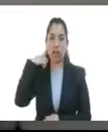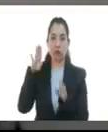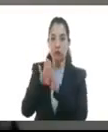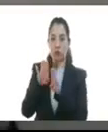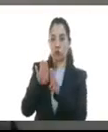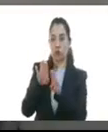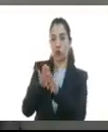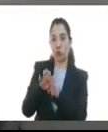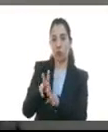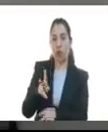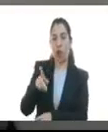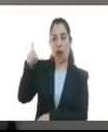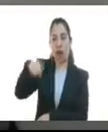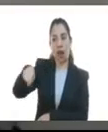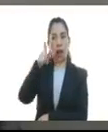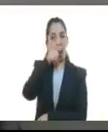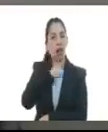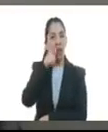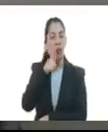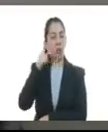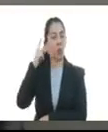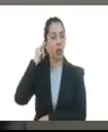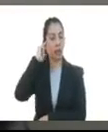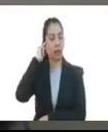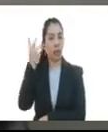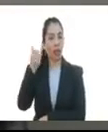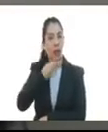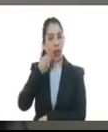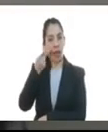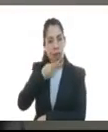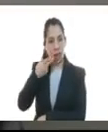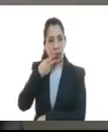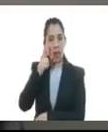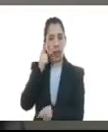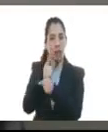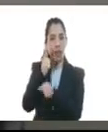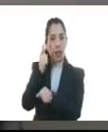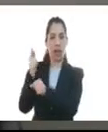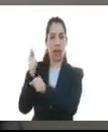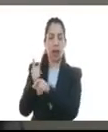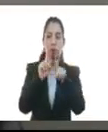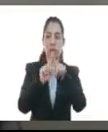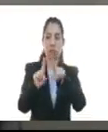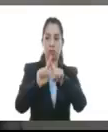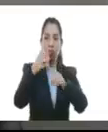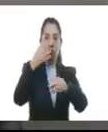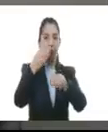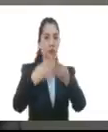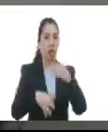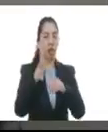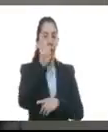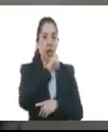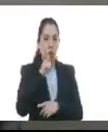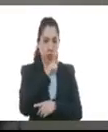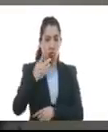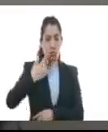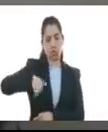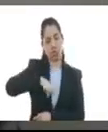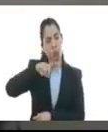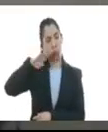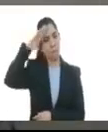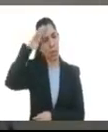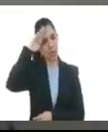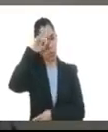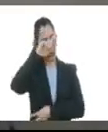que viera un poco toda esta diversidad. Entonces, se pensó en 3 lenguas, en primeras que